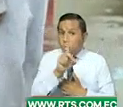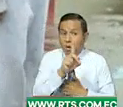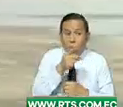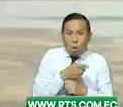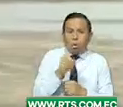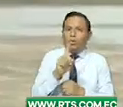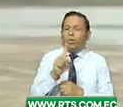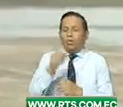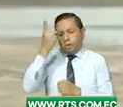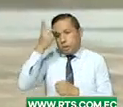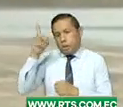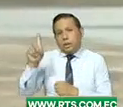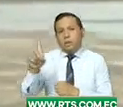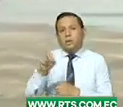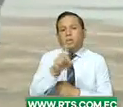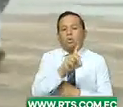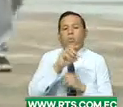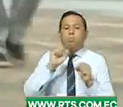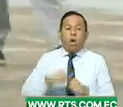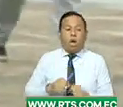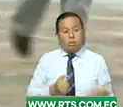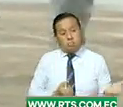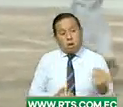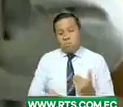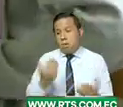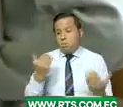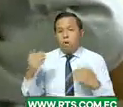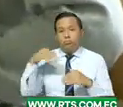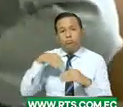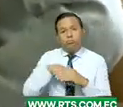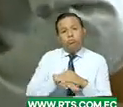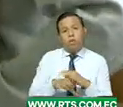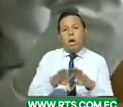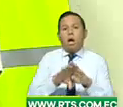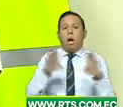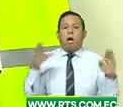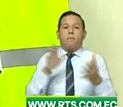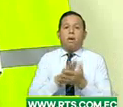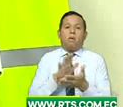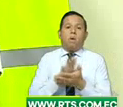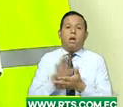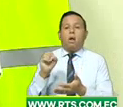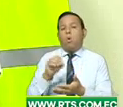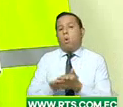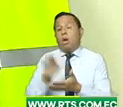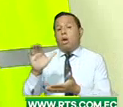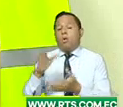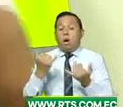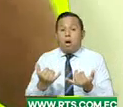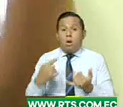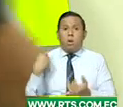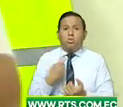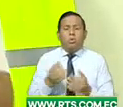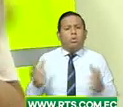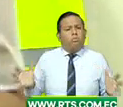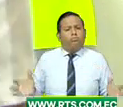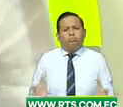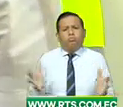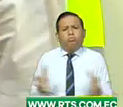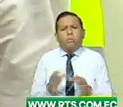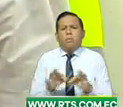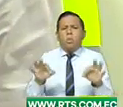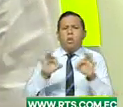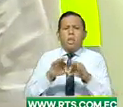país. Estamos promoviendo, por ejemplo, que se mejore la parte de ventilación natural de las